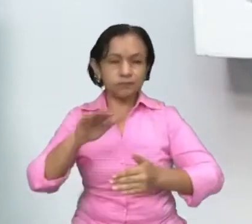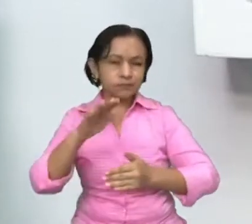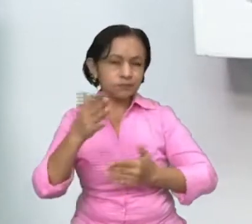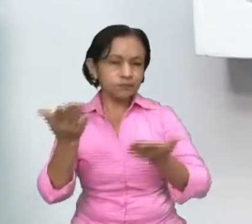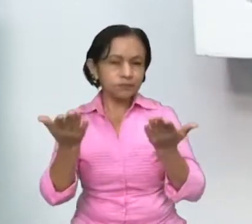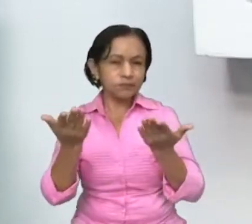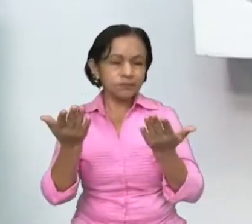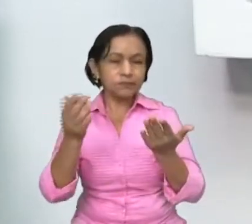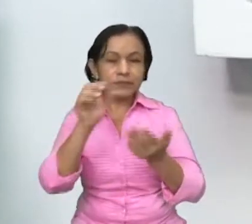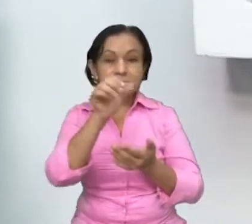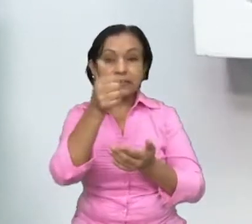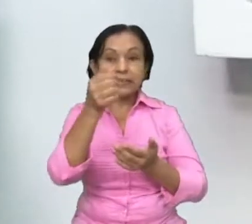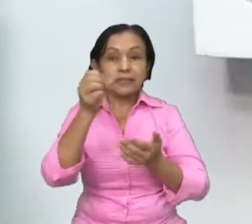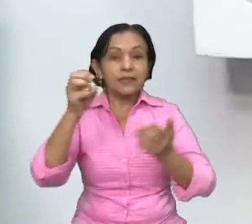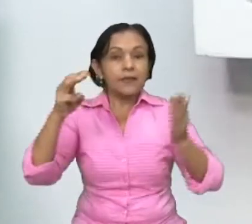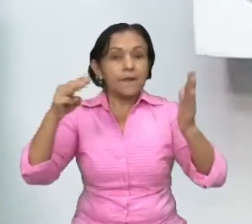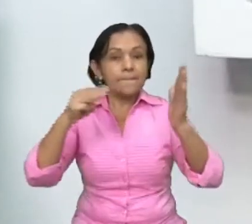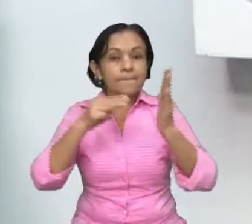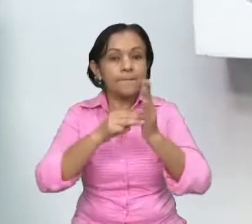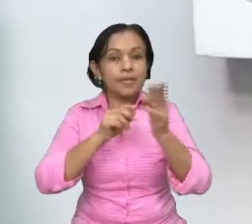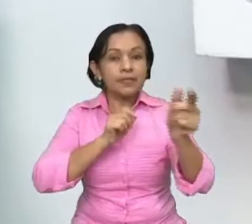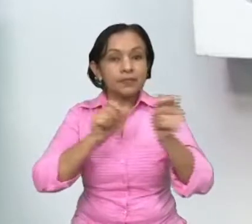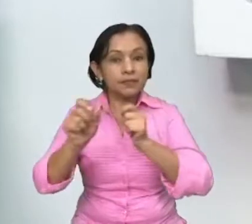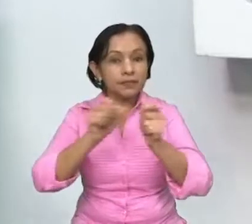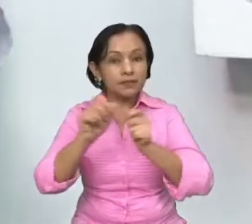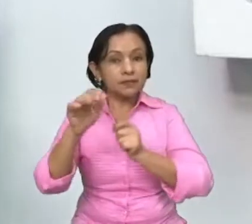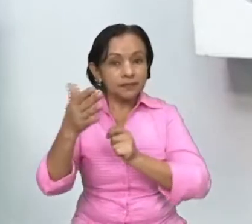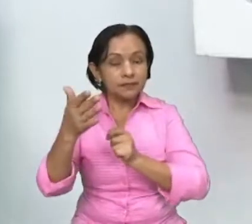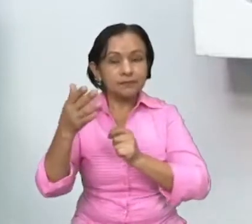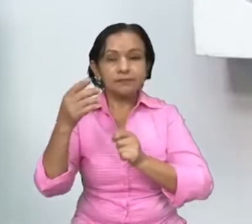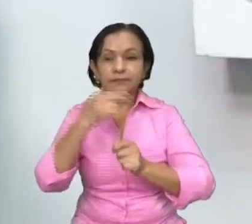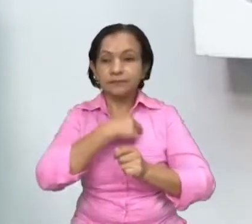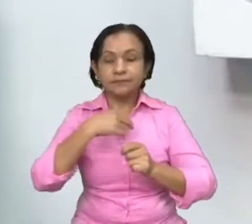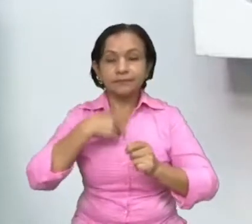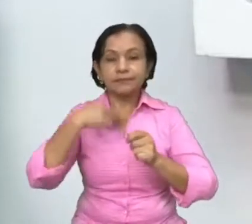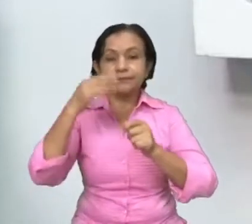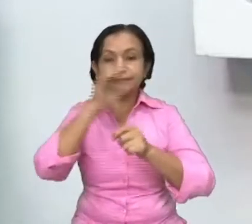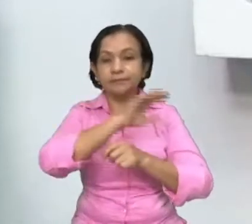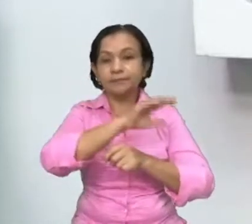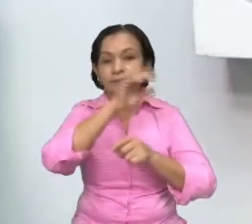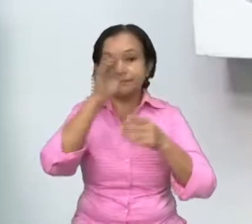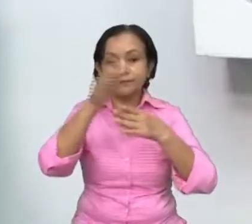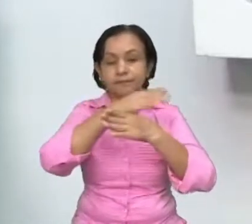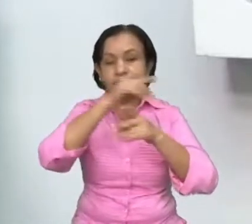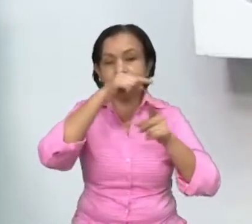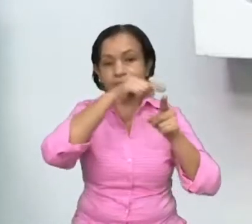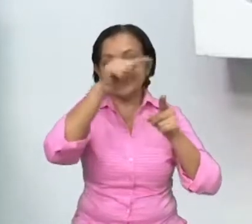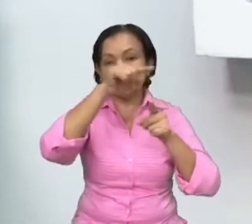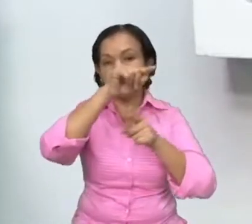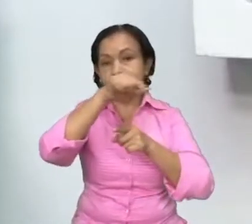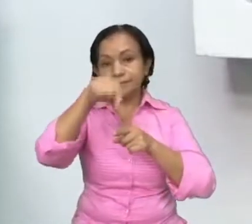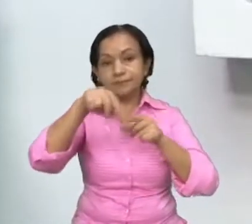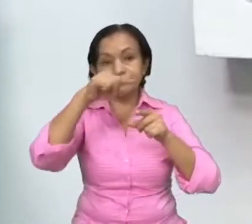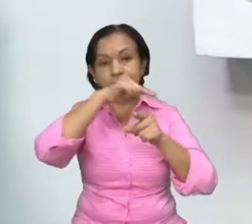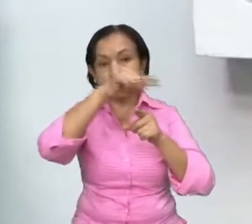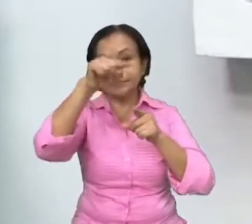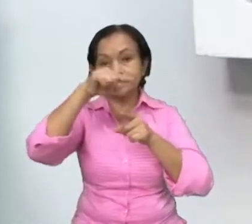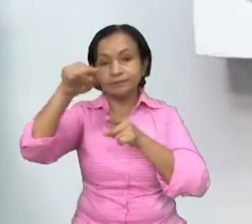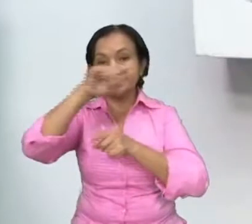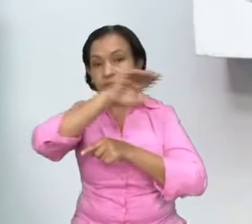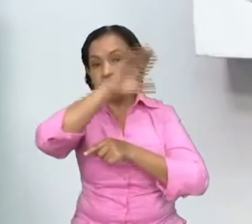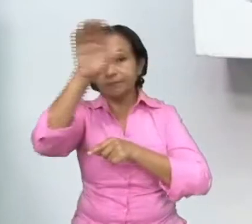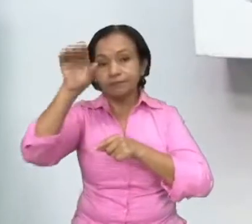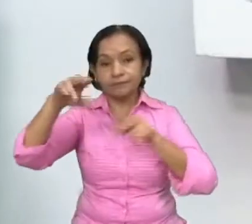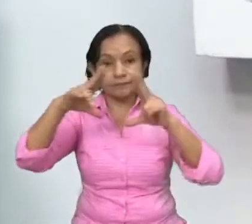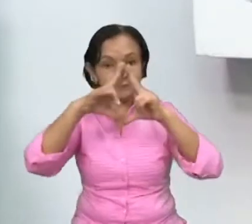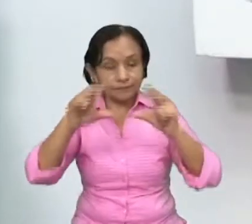costo de $60.000 aproximadamente, para ser ubicados en cada una de las regiones del país. Nosotros